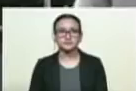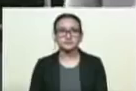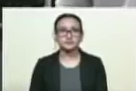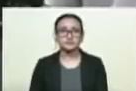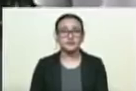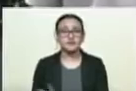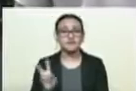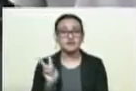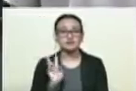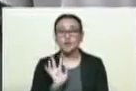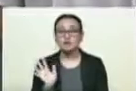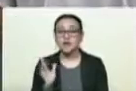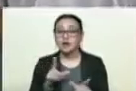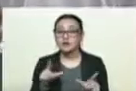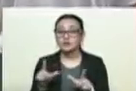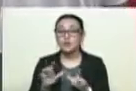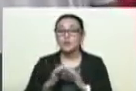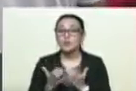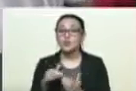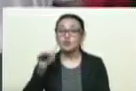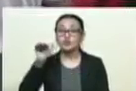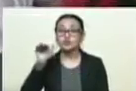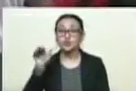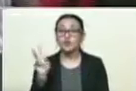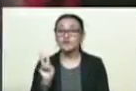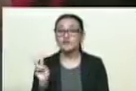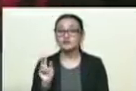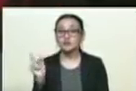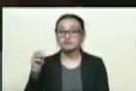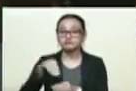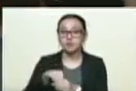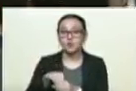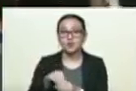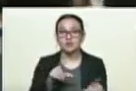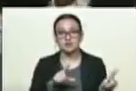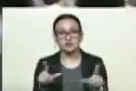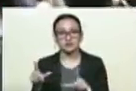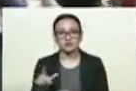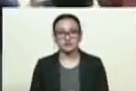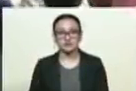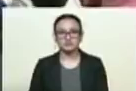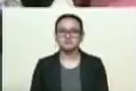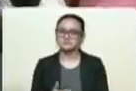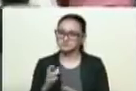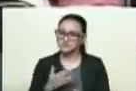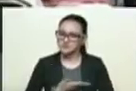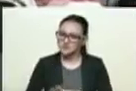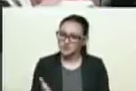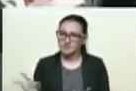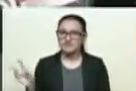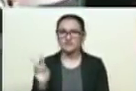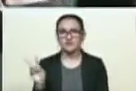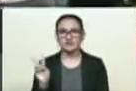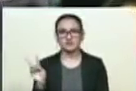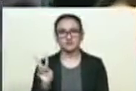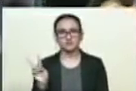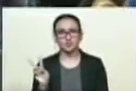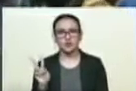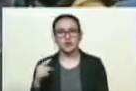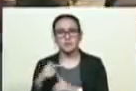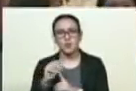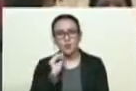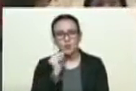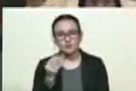Venezuela ya entró en el mundo del futuro, ¿verdad? Por eso yo quiero que Venezuela y la